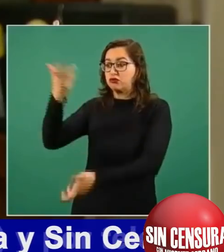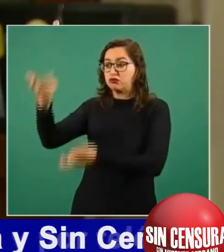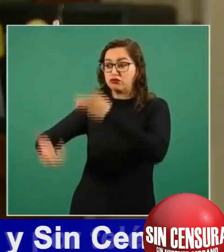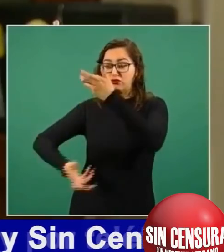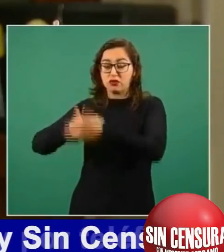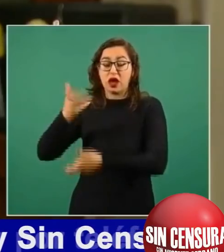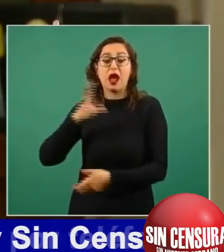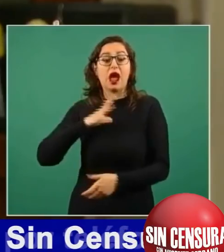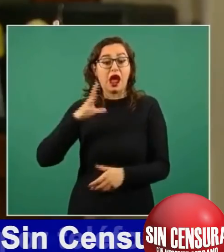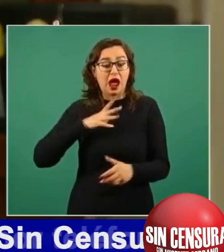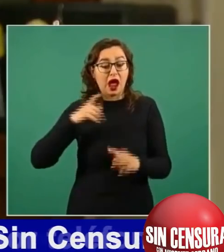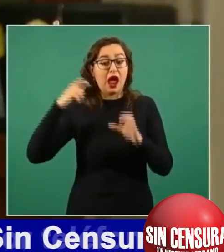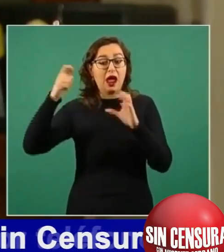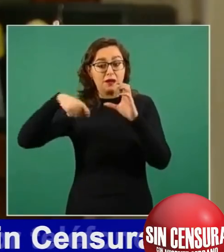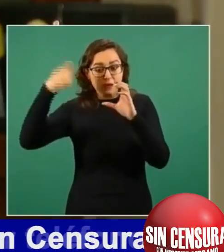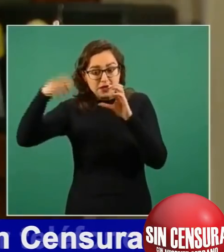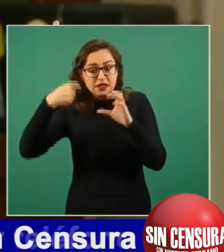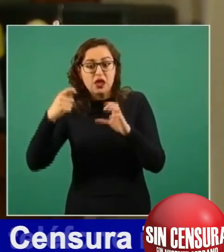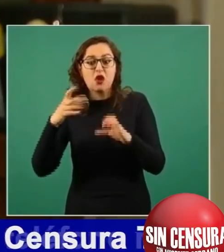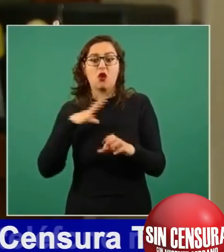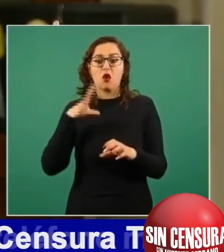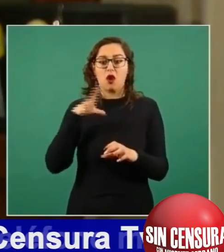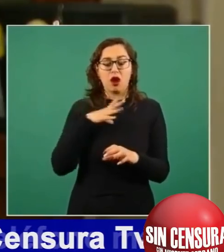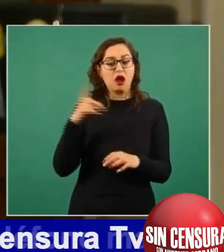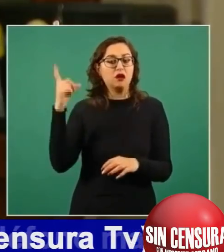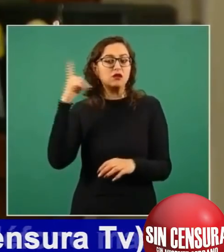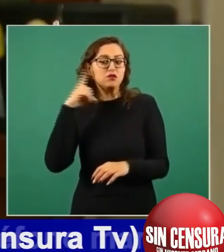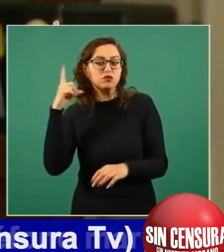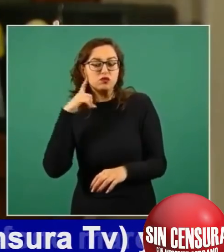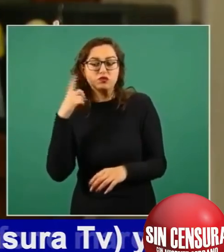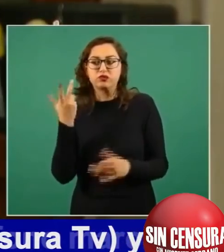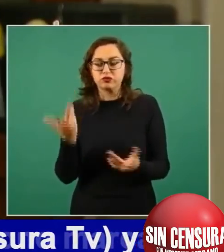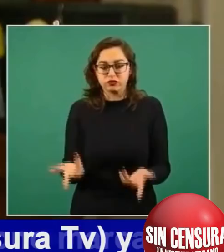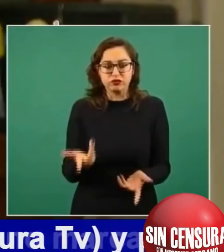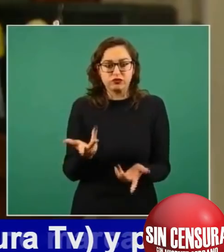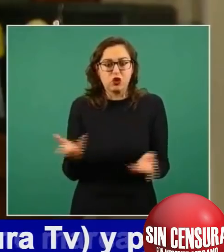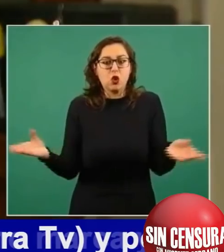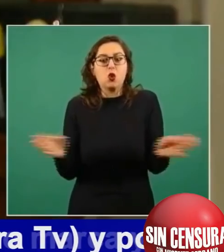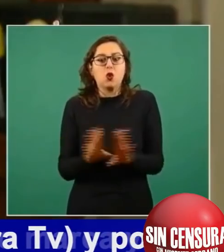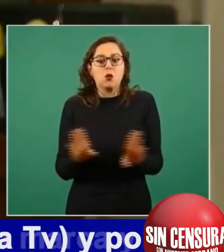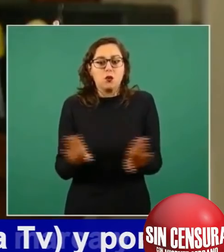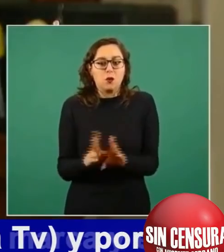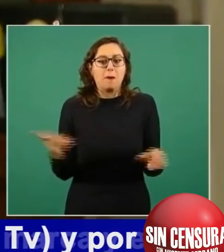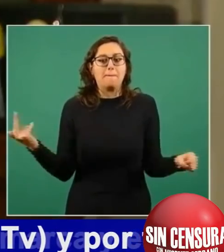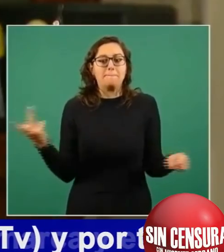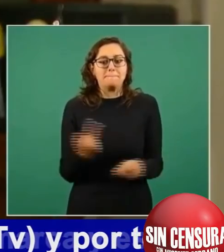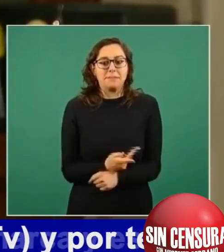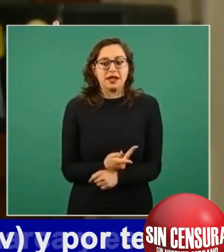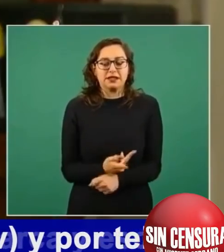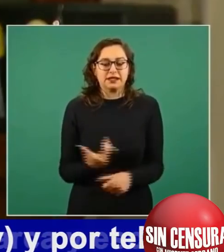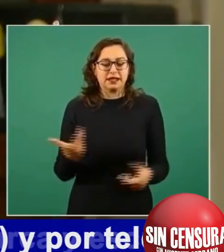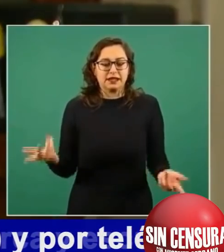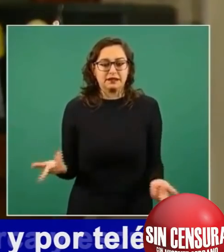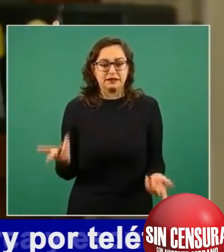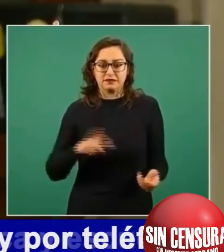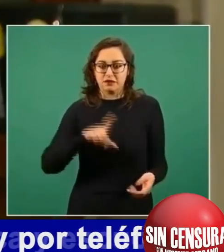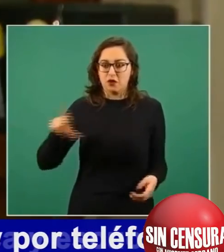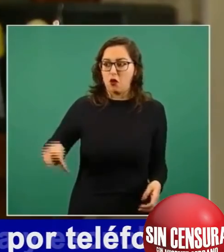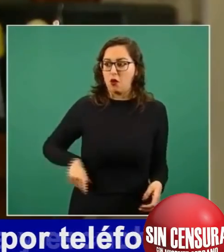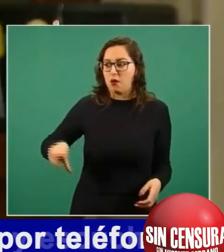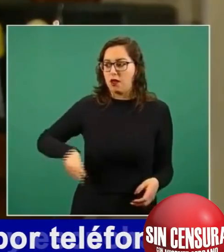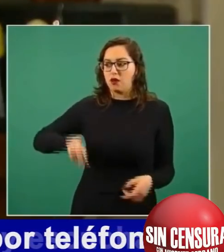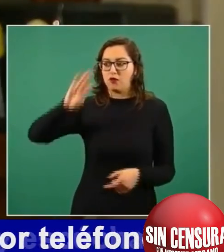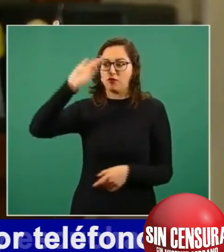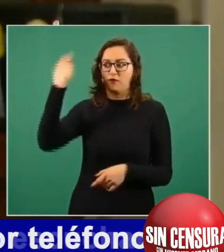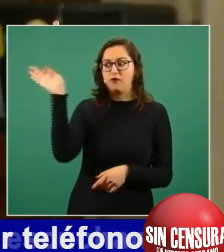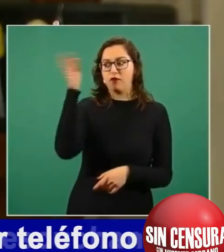Hay videos, hay audios del exfiscal realizando esto. Entonces, ¿de qué forma podría el Estado ayudar? Porque ya está